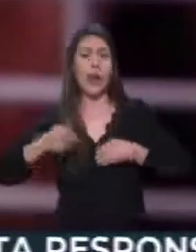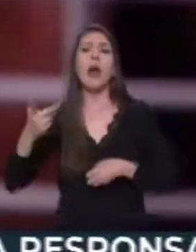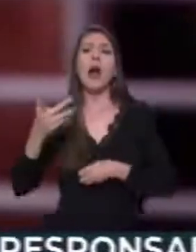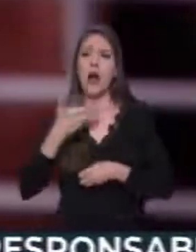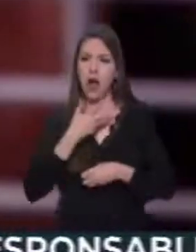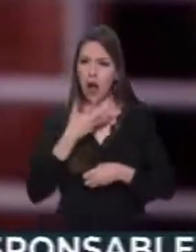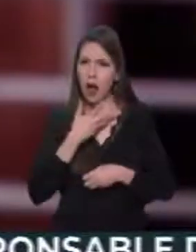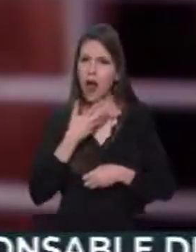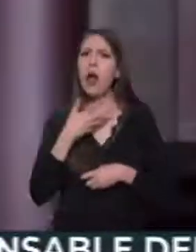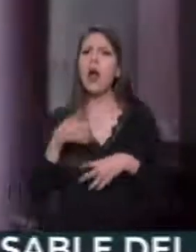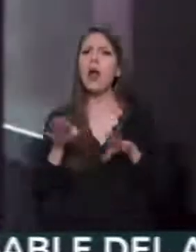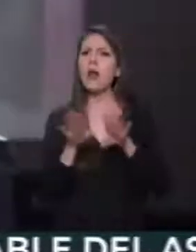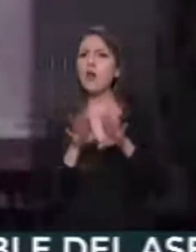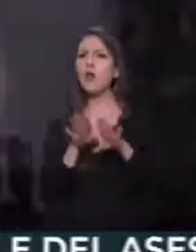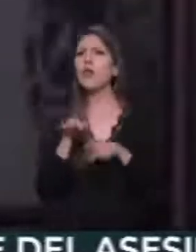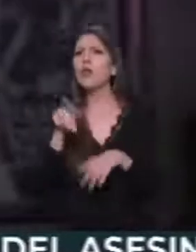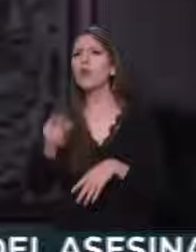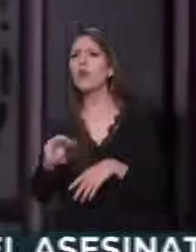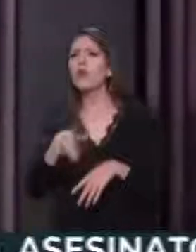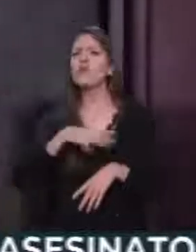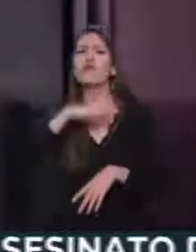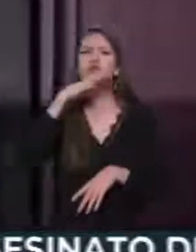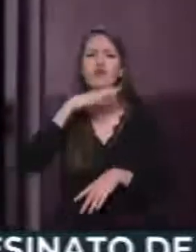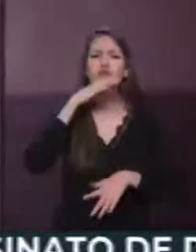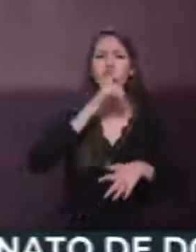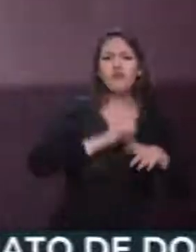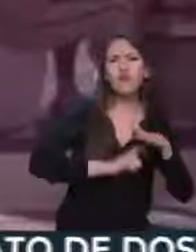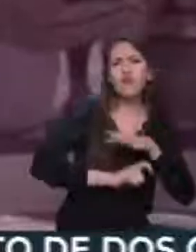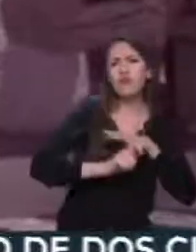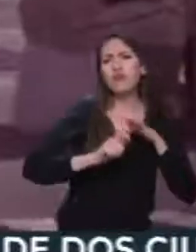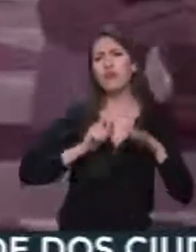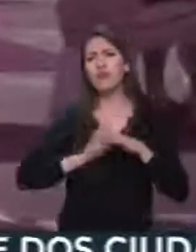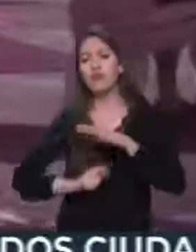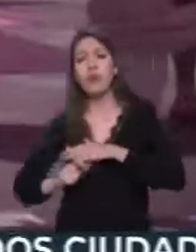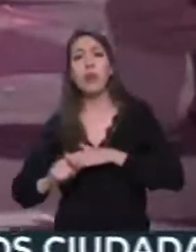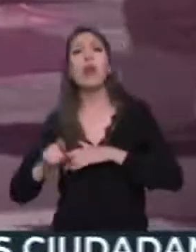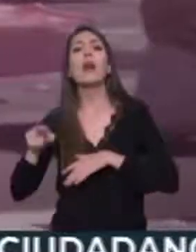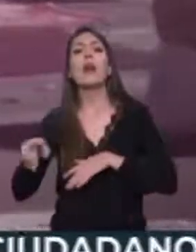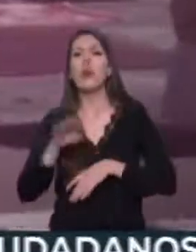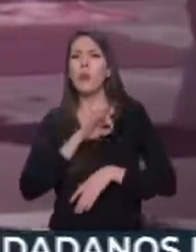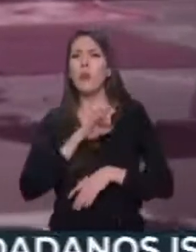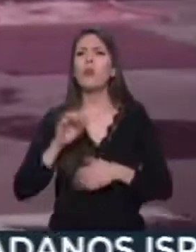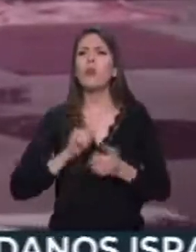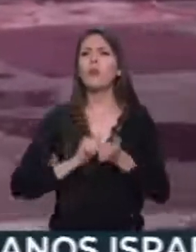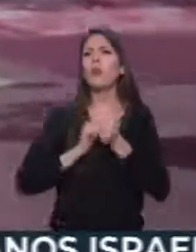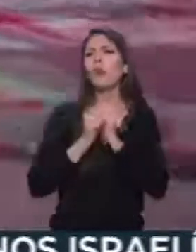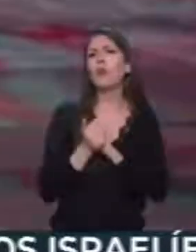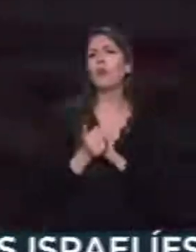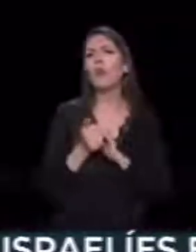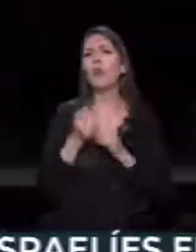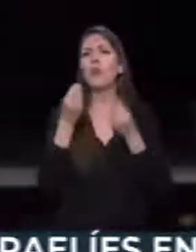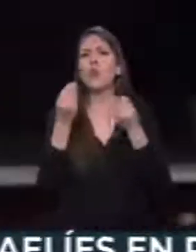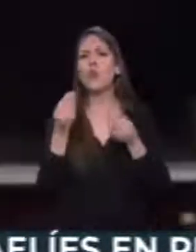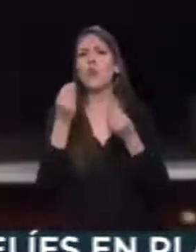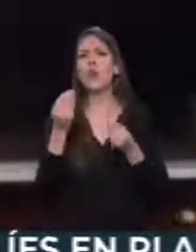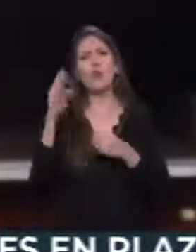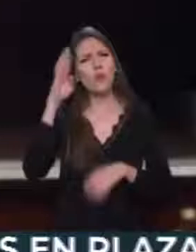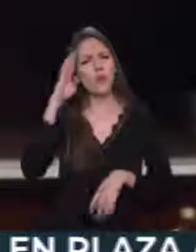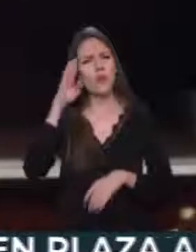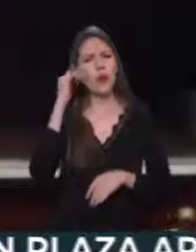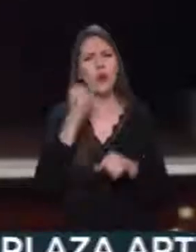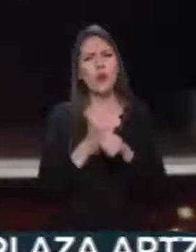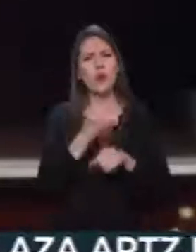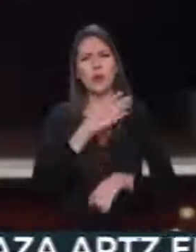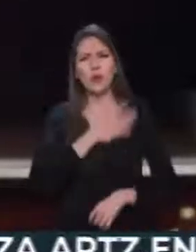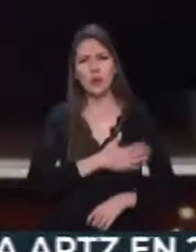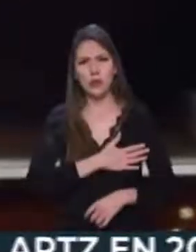un tramado de intereses y corrupción que ha dado lugar a graves injusticias. Yo antes de venir aquí fui